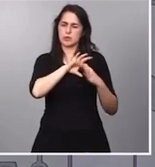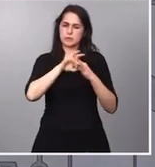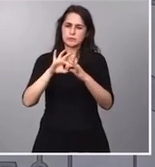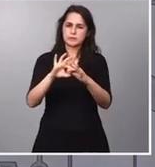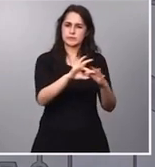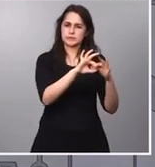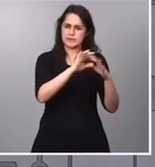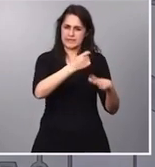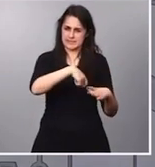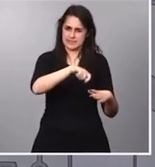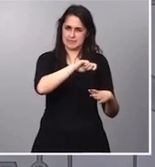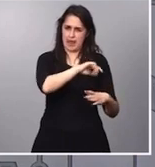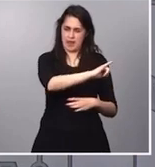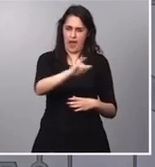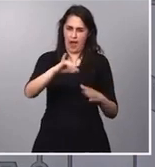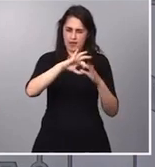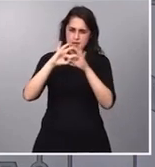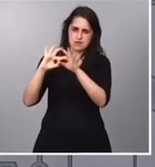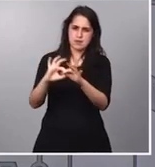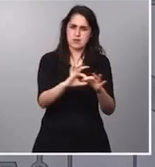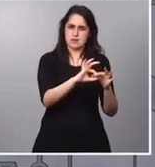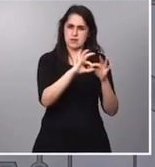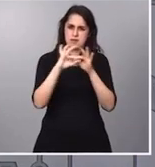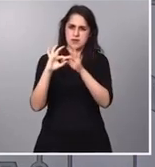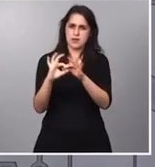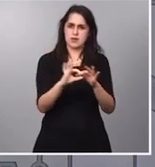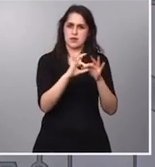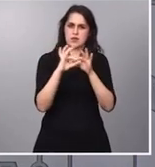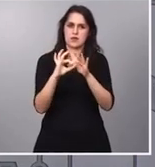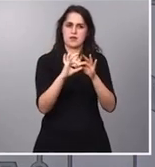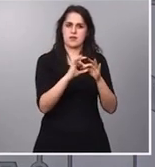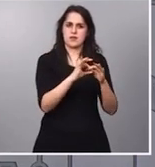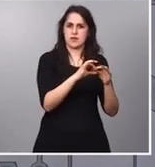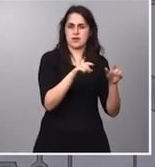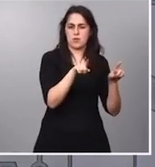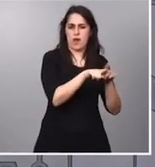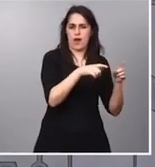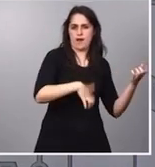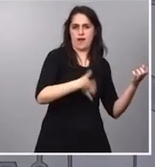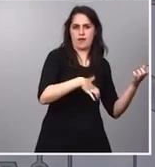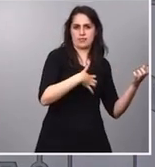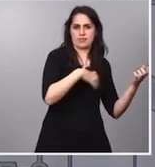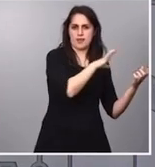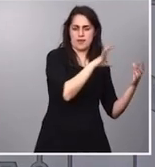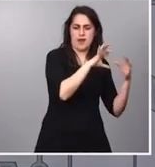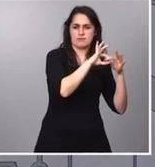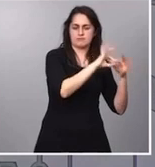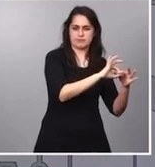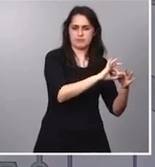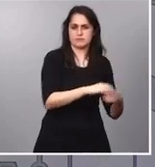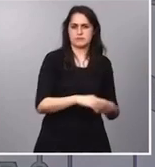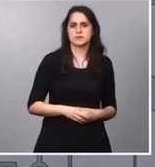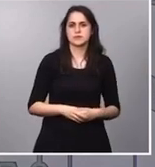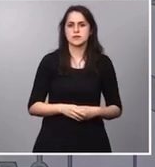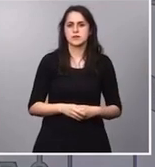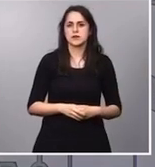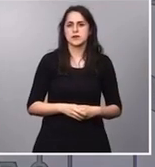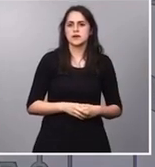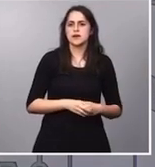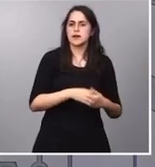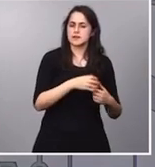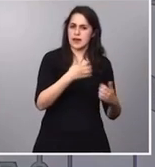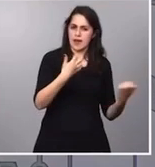los españoles y españolas sentimos hacia el pueblo Argentino muy especialmente hacia los argentinos y